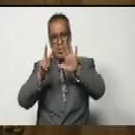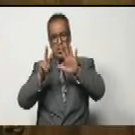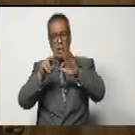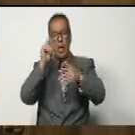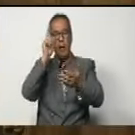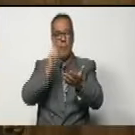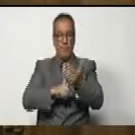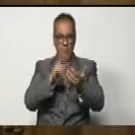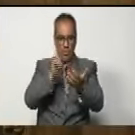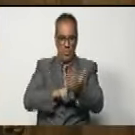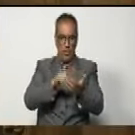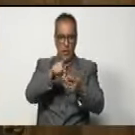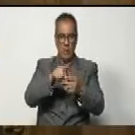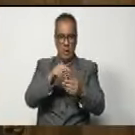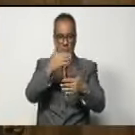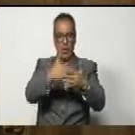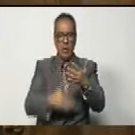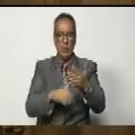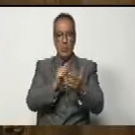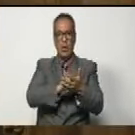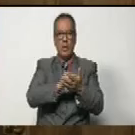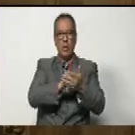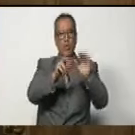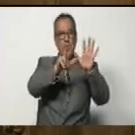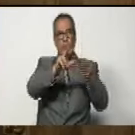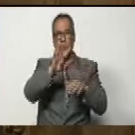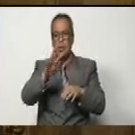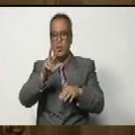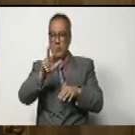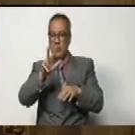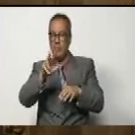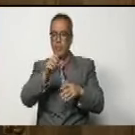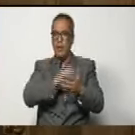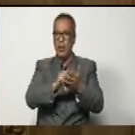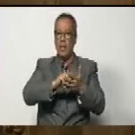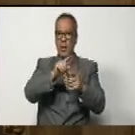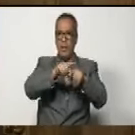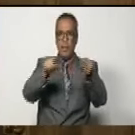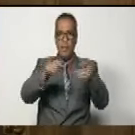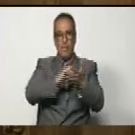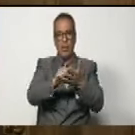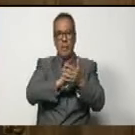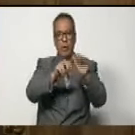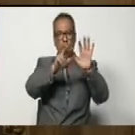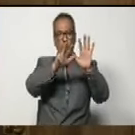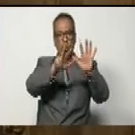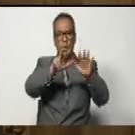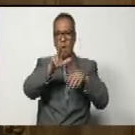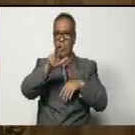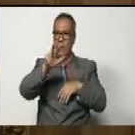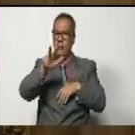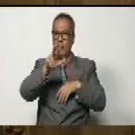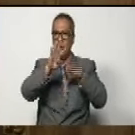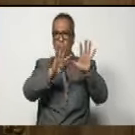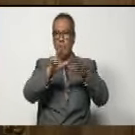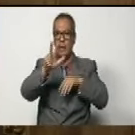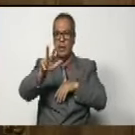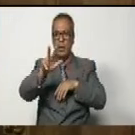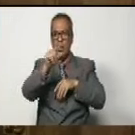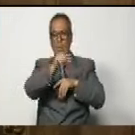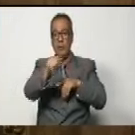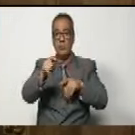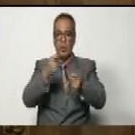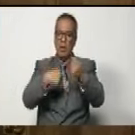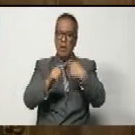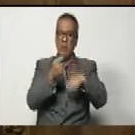aprobar sin modificación el contenido del artículo 93, el cual queda redactado en los siguientes términos. Artículo 93, los proveedores de